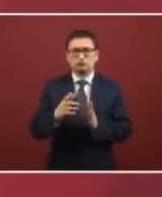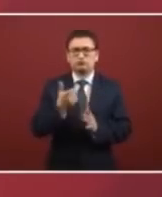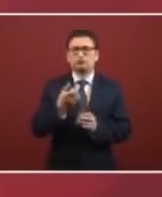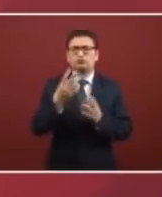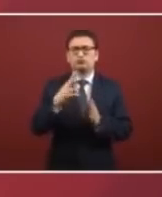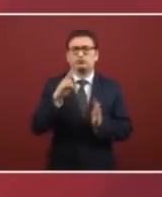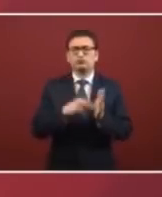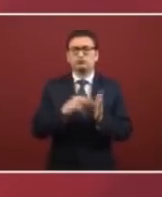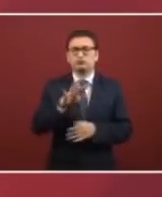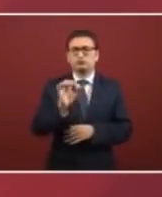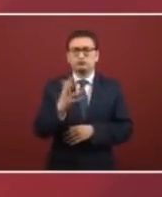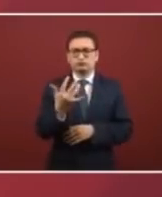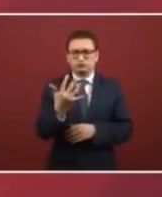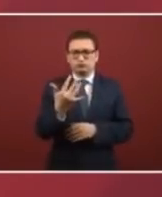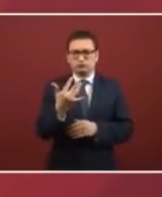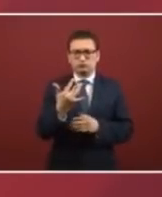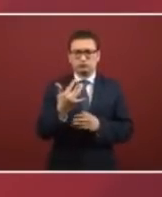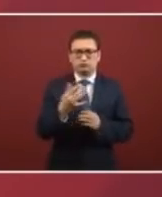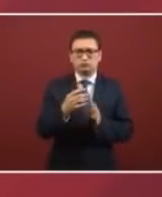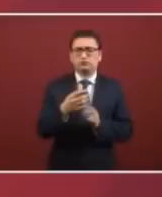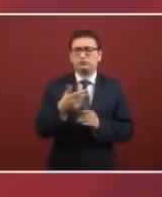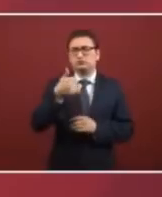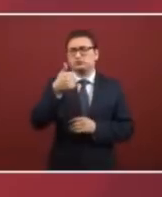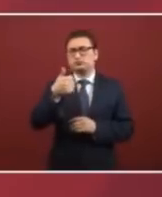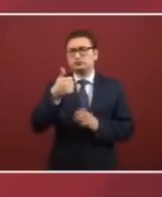pesos, como 6.500.000.